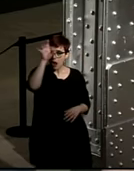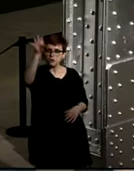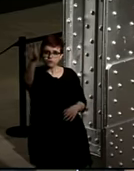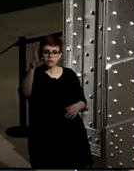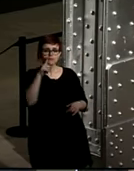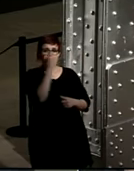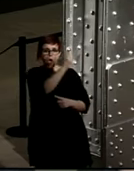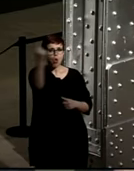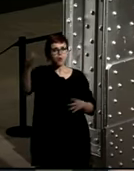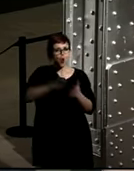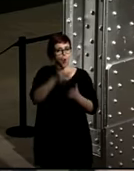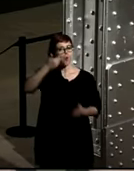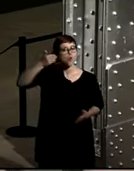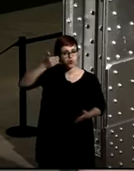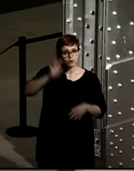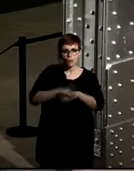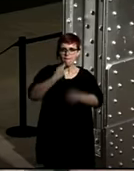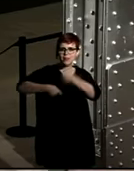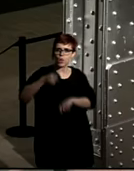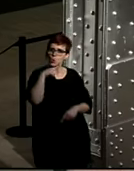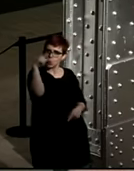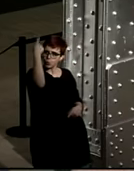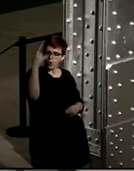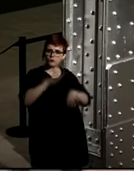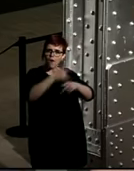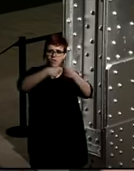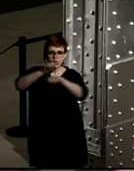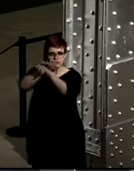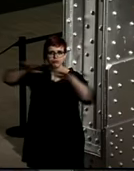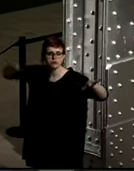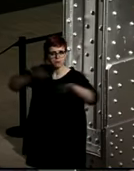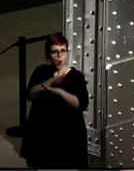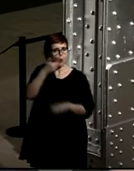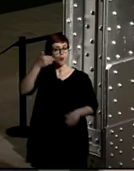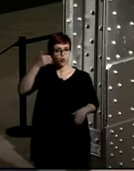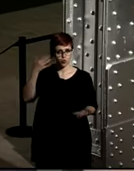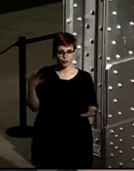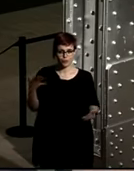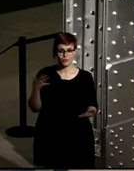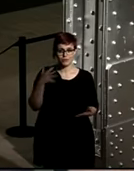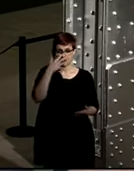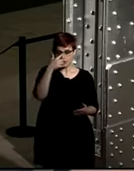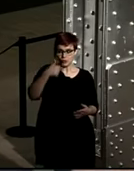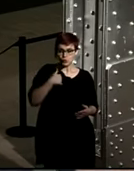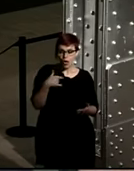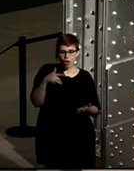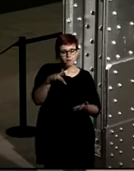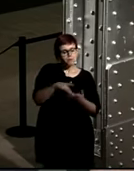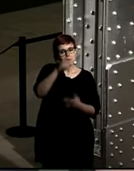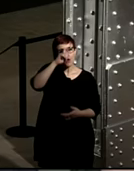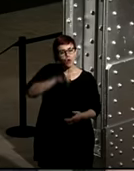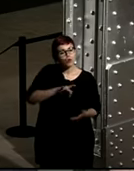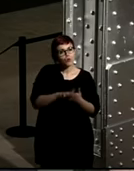están orgullosos y venden su cultura por todo el mundo, orgullosos de ellos. Yo tengo a mí se me quedó grabado